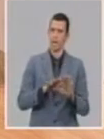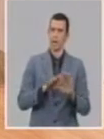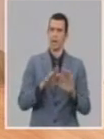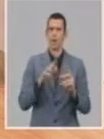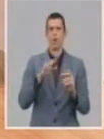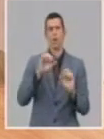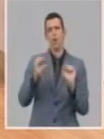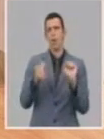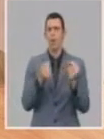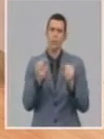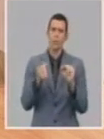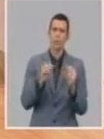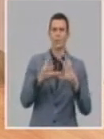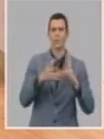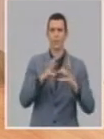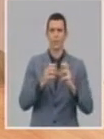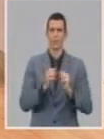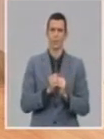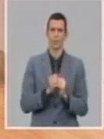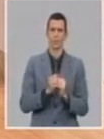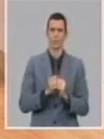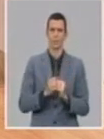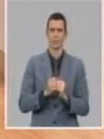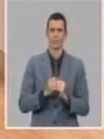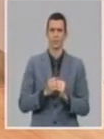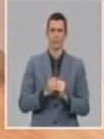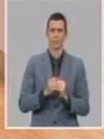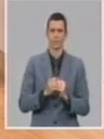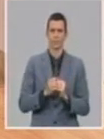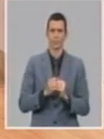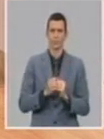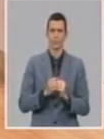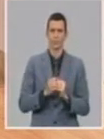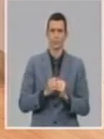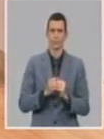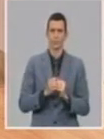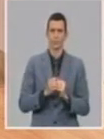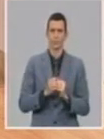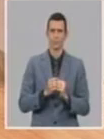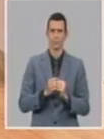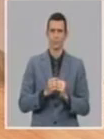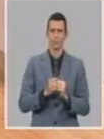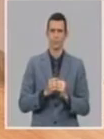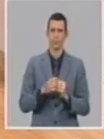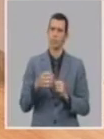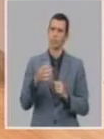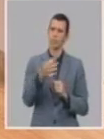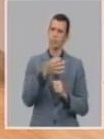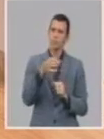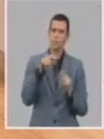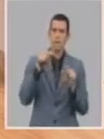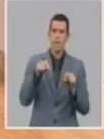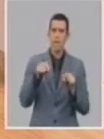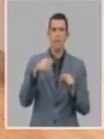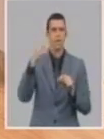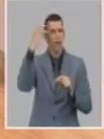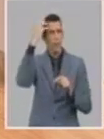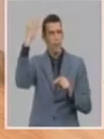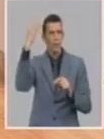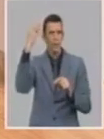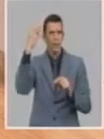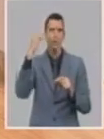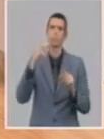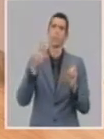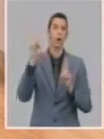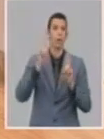diligenciando de oficio ya sea por los acuerdos que adopten las administraciones municipales o con las suspensiones que